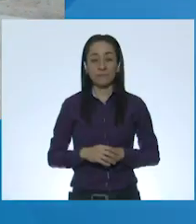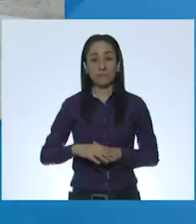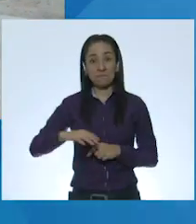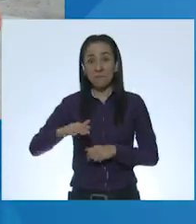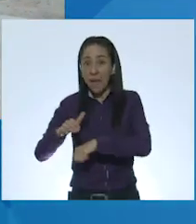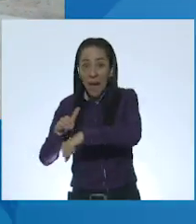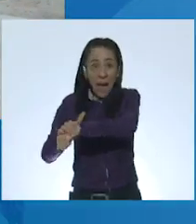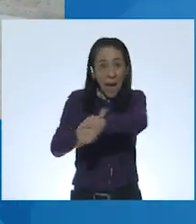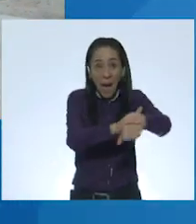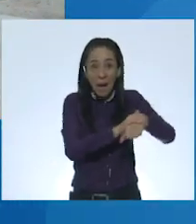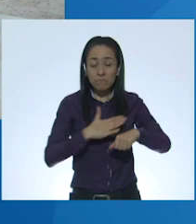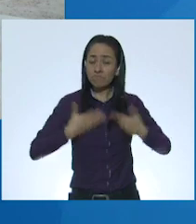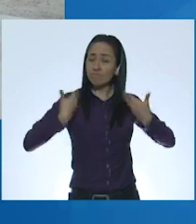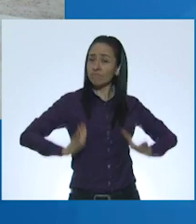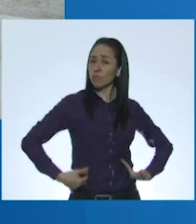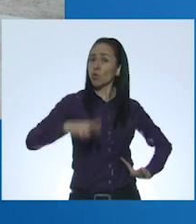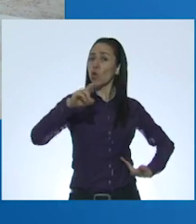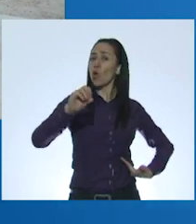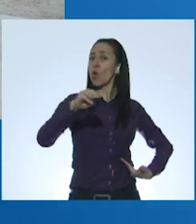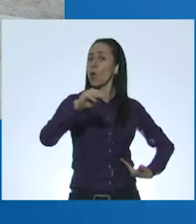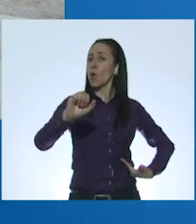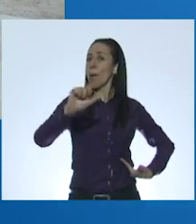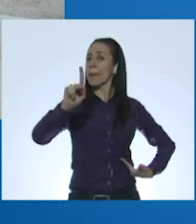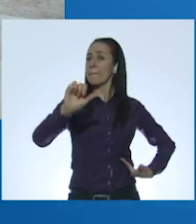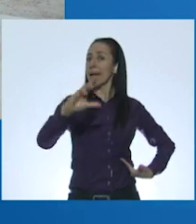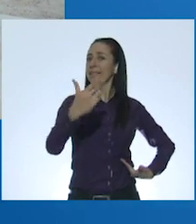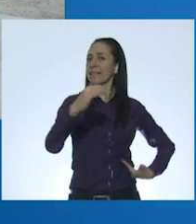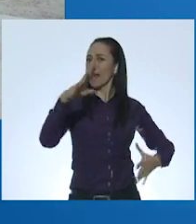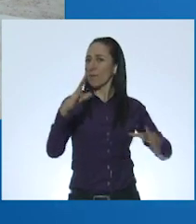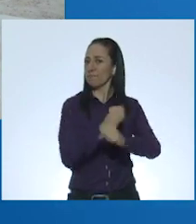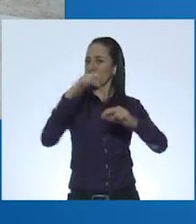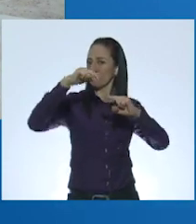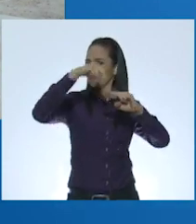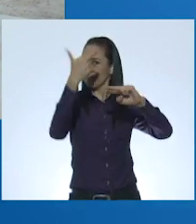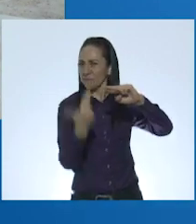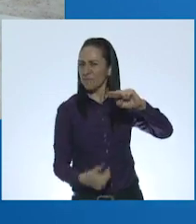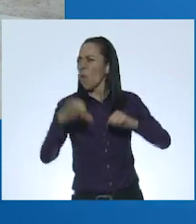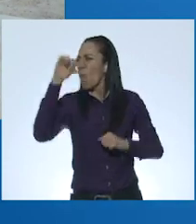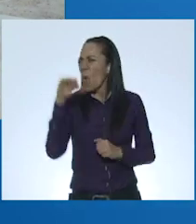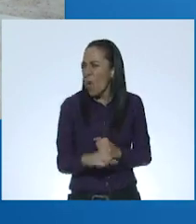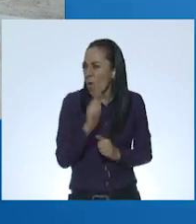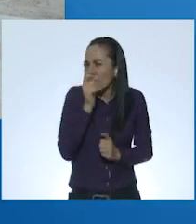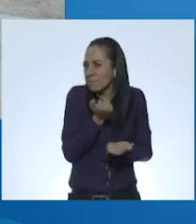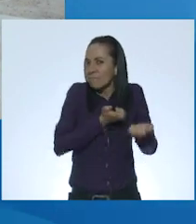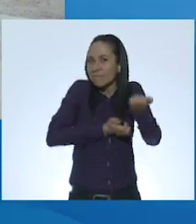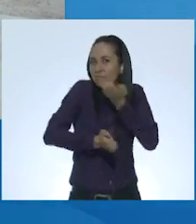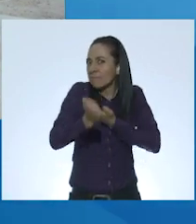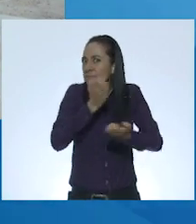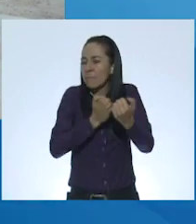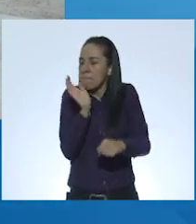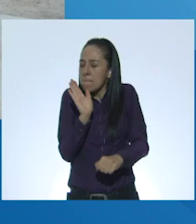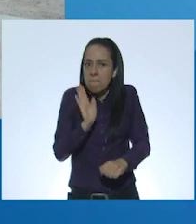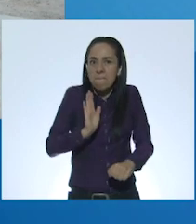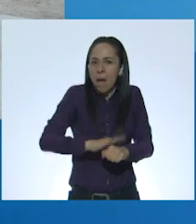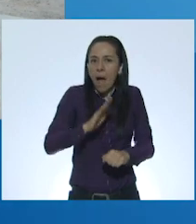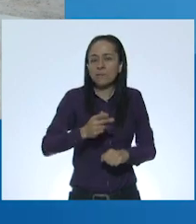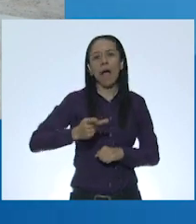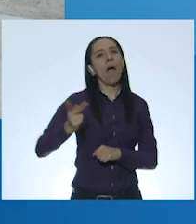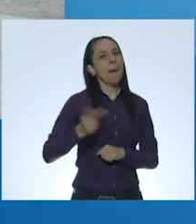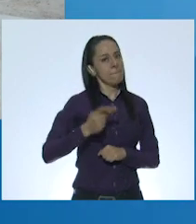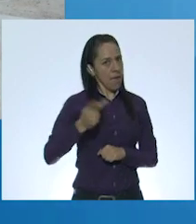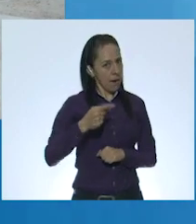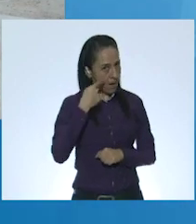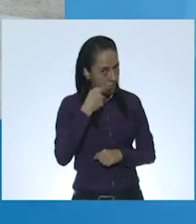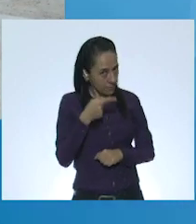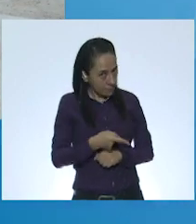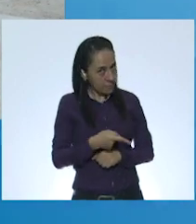Amigos míos, yo soy Rommel Pacheco y el día de hoy vamos a hacer una rutina enfocada en las piernas.